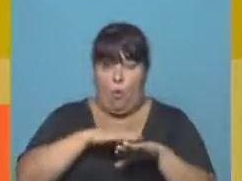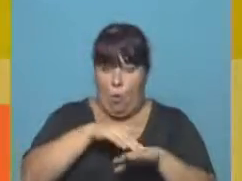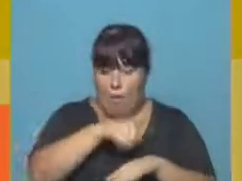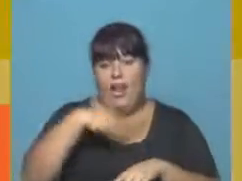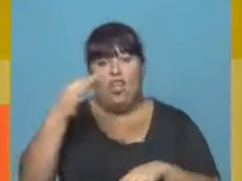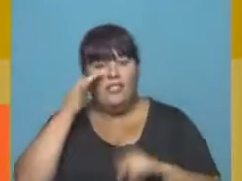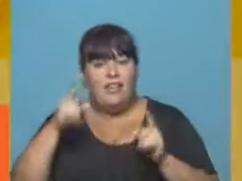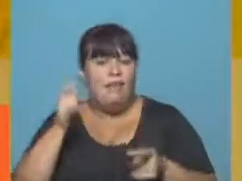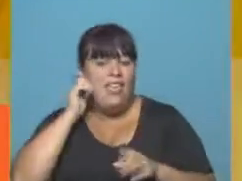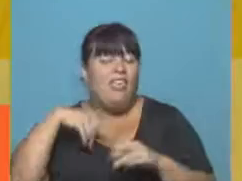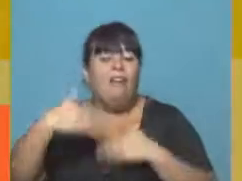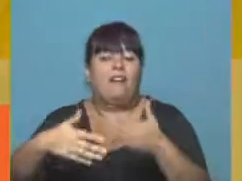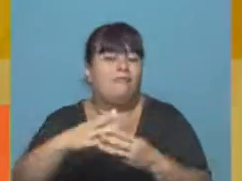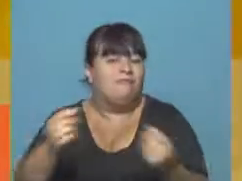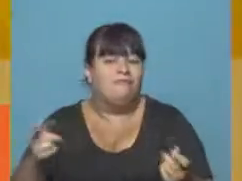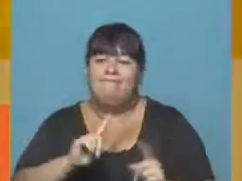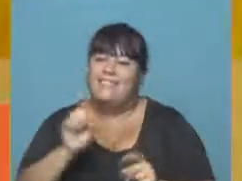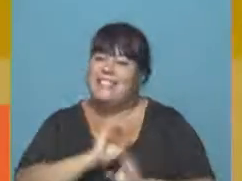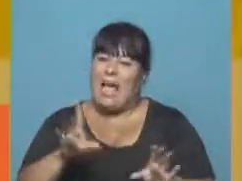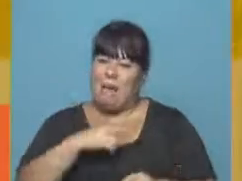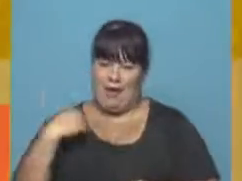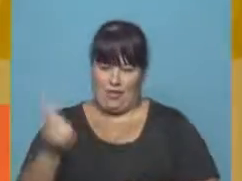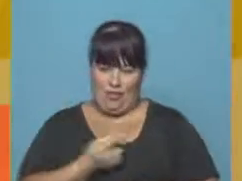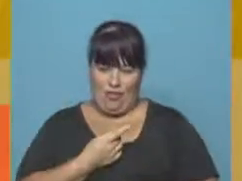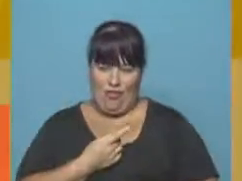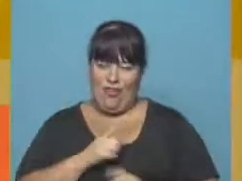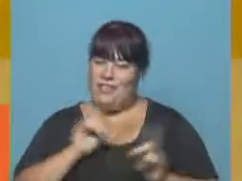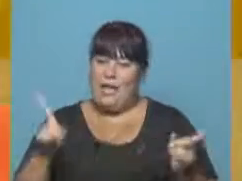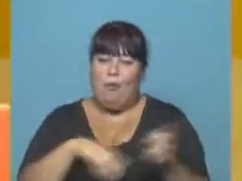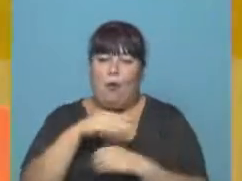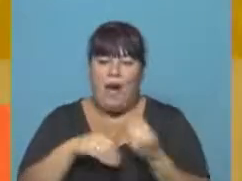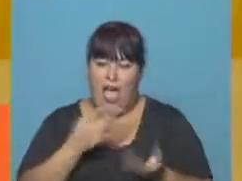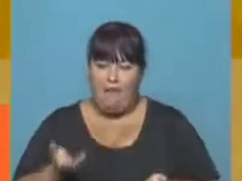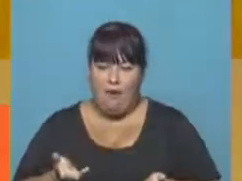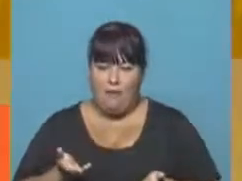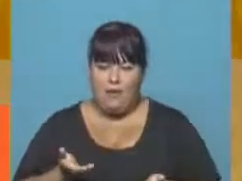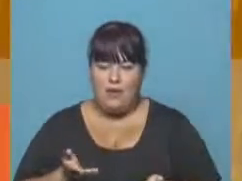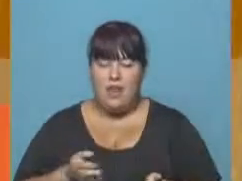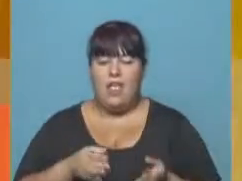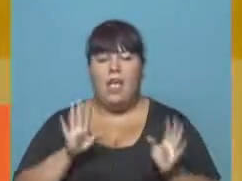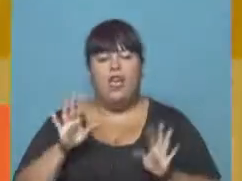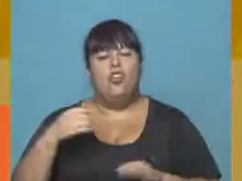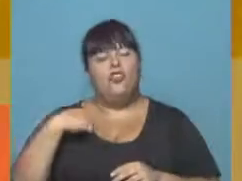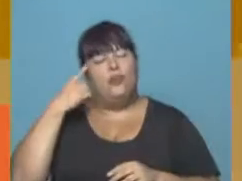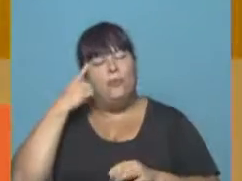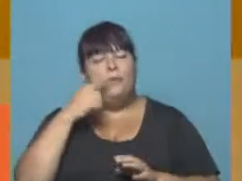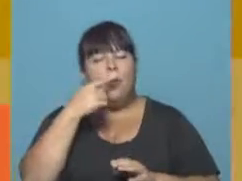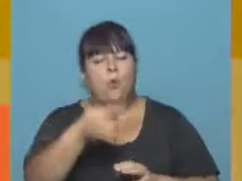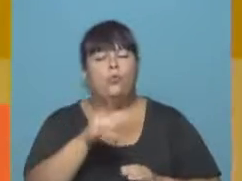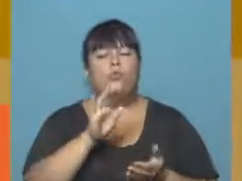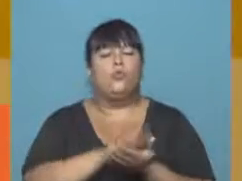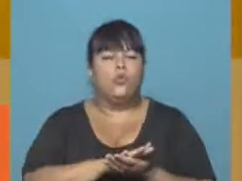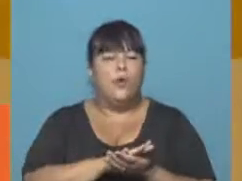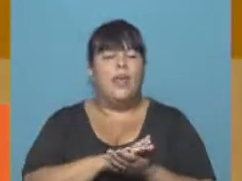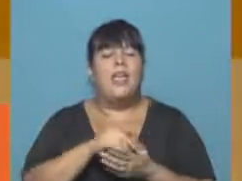de los testigos. Y esto no es justo para la sociedad, y menos para los familiares. Yo me preguntaba si